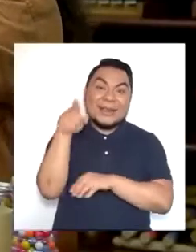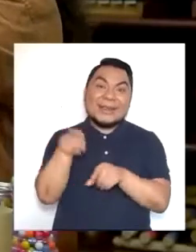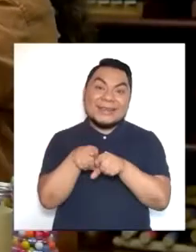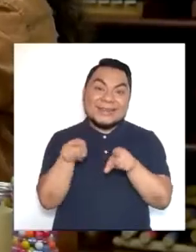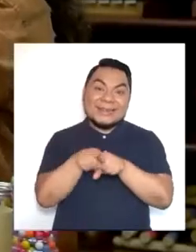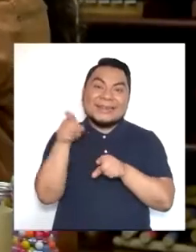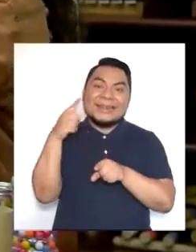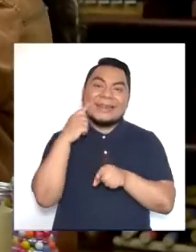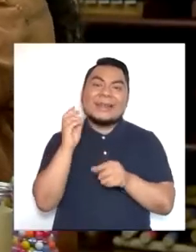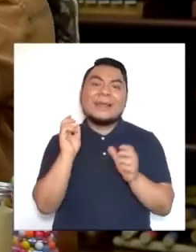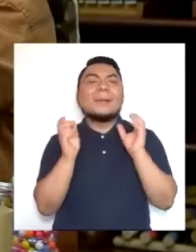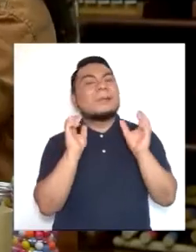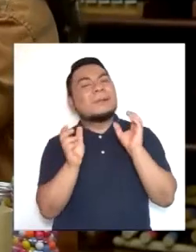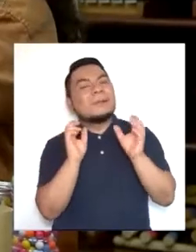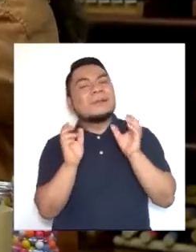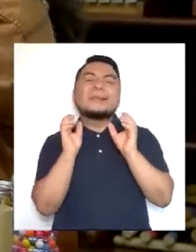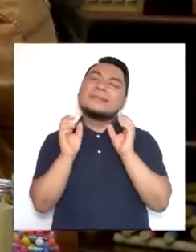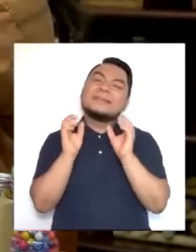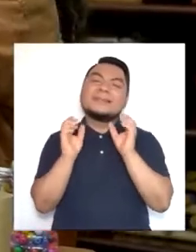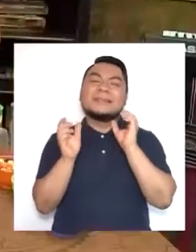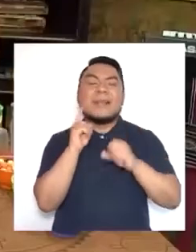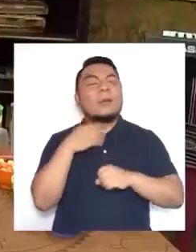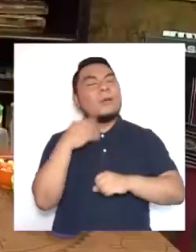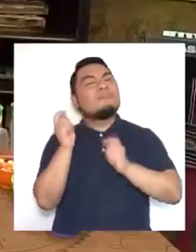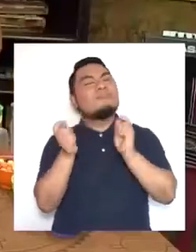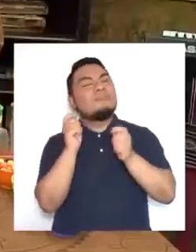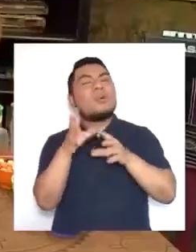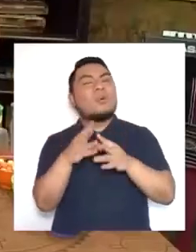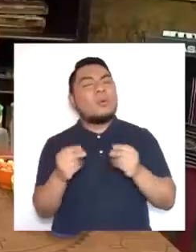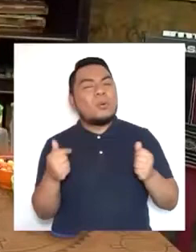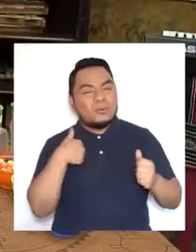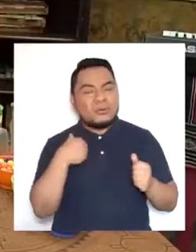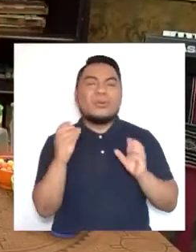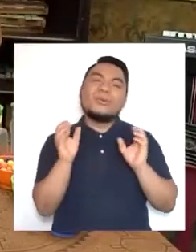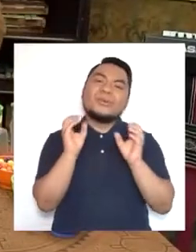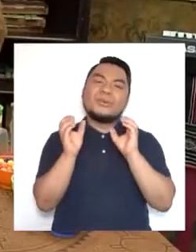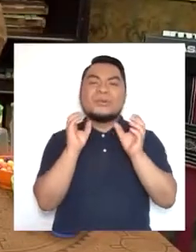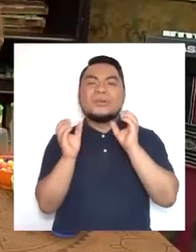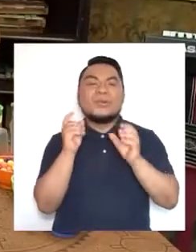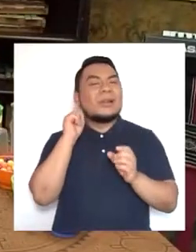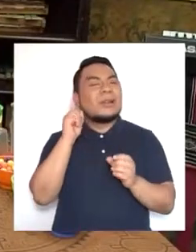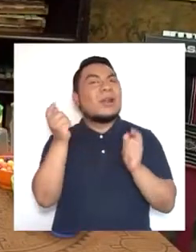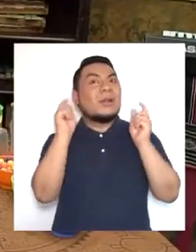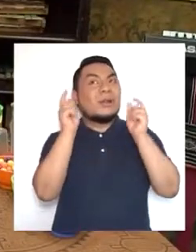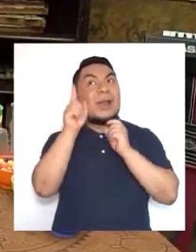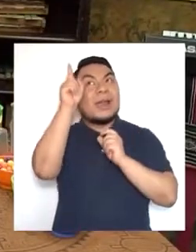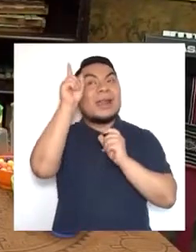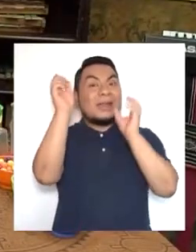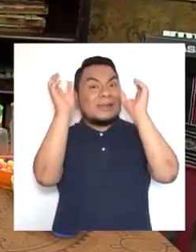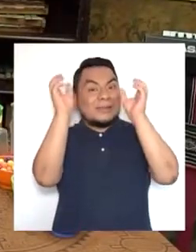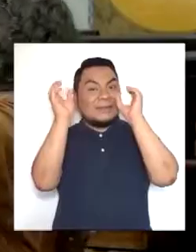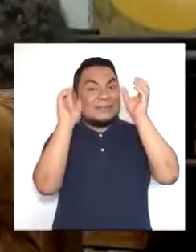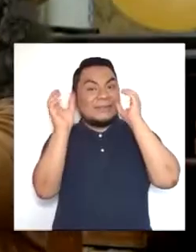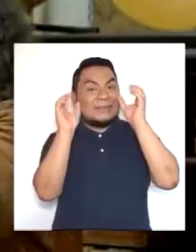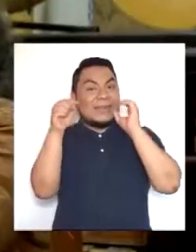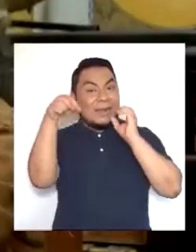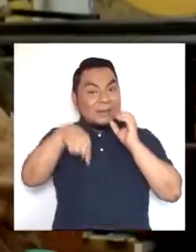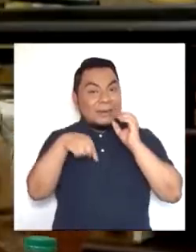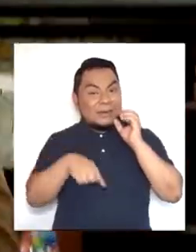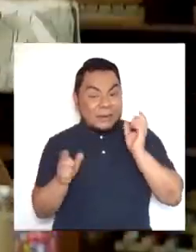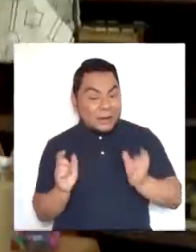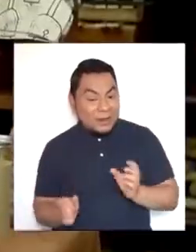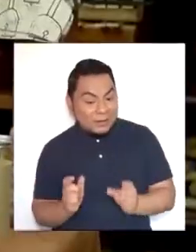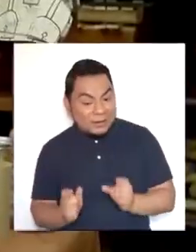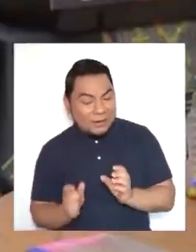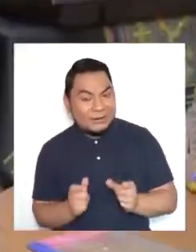ver, mis maracas suaves toco yo, mis maracas fuertes toco yo. Toco arriba, arriba.